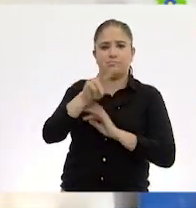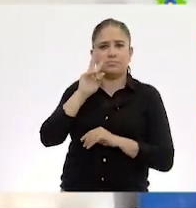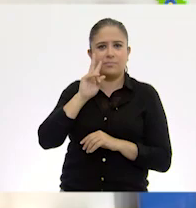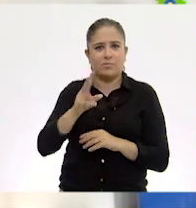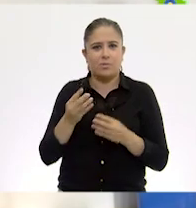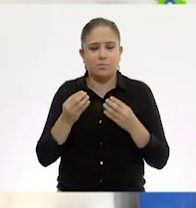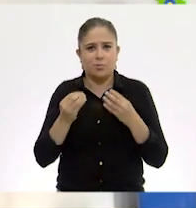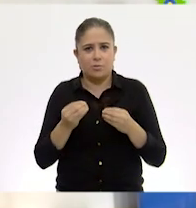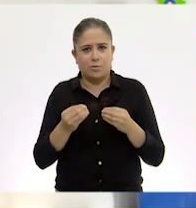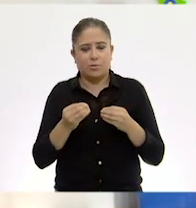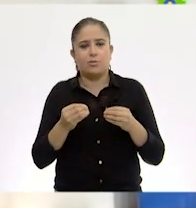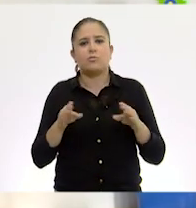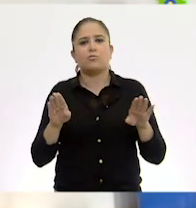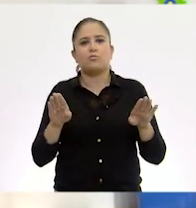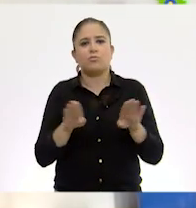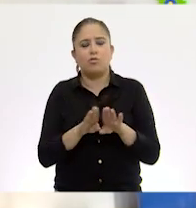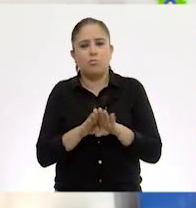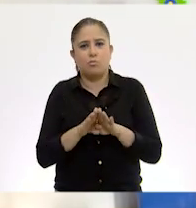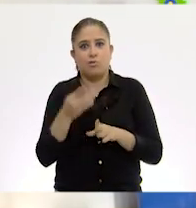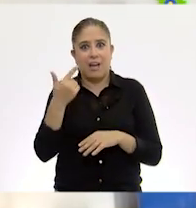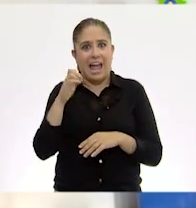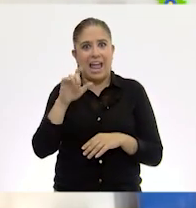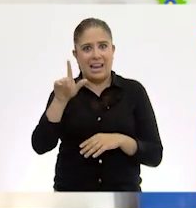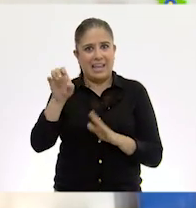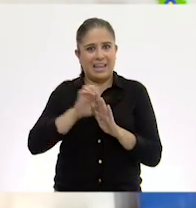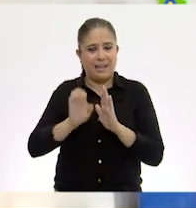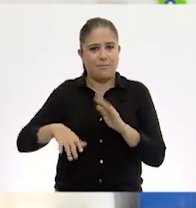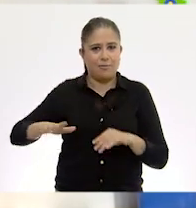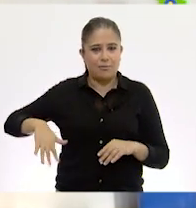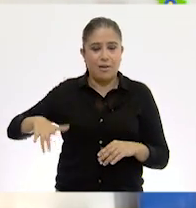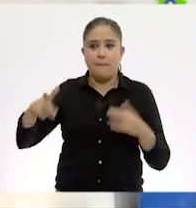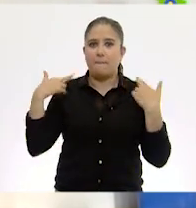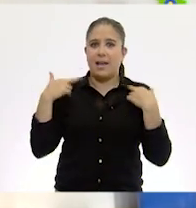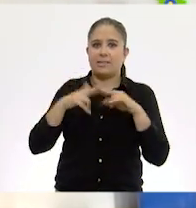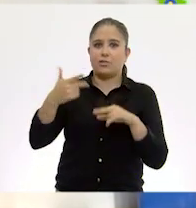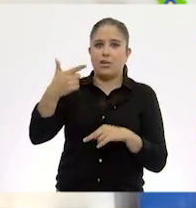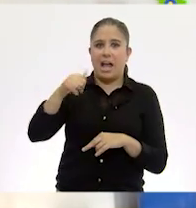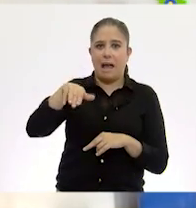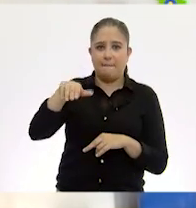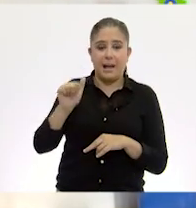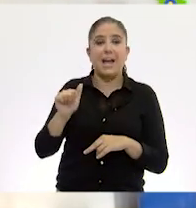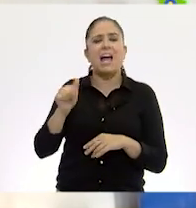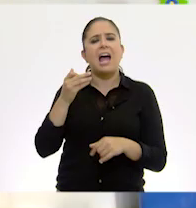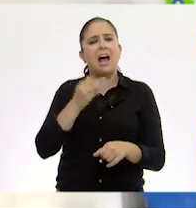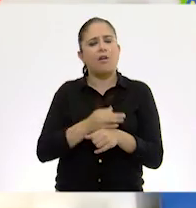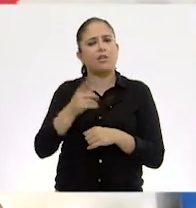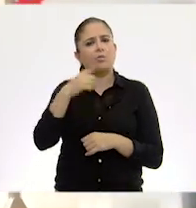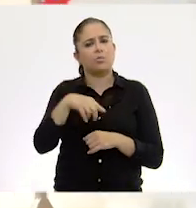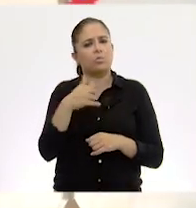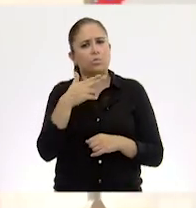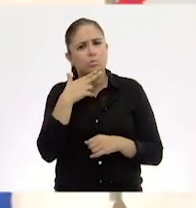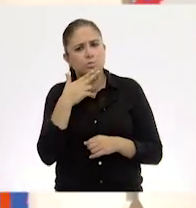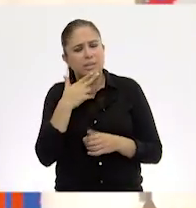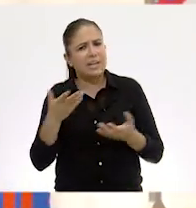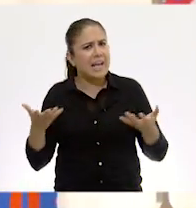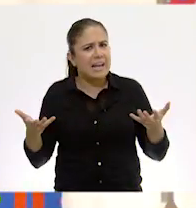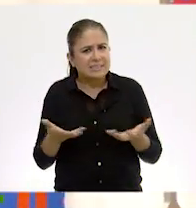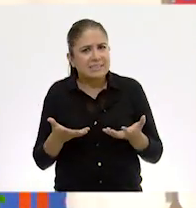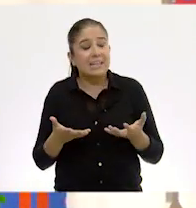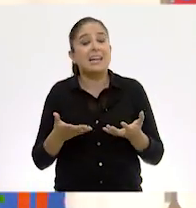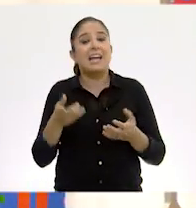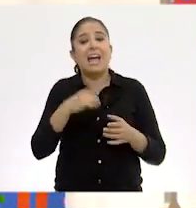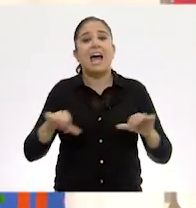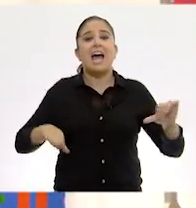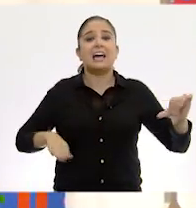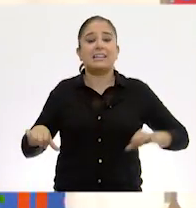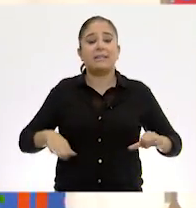por ejemplo, de este Gael y ahorita el profesor Gama. Y bueno, hoy vamos a utilizar, vamos a hacer nuestra